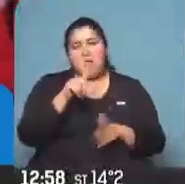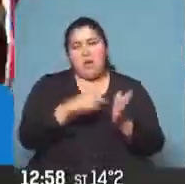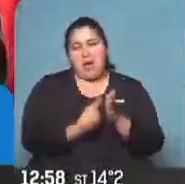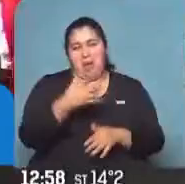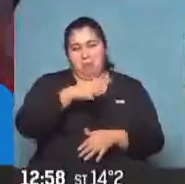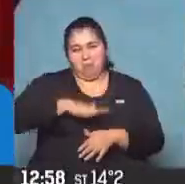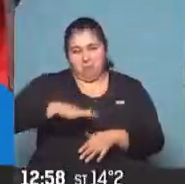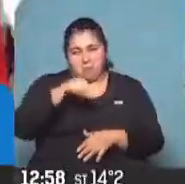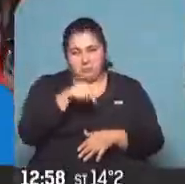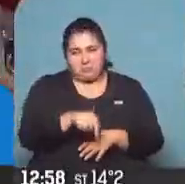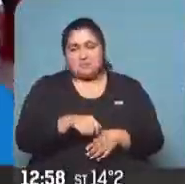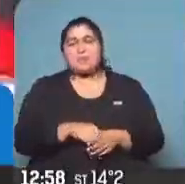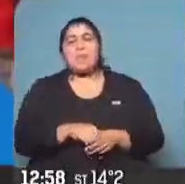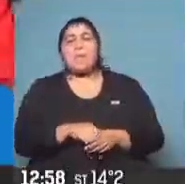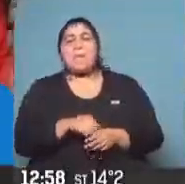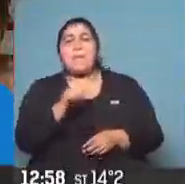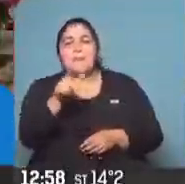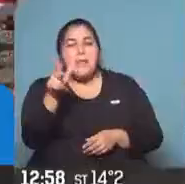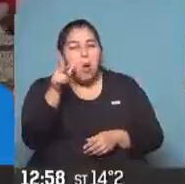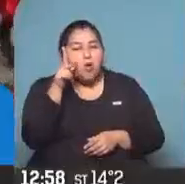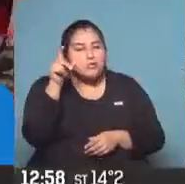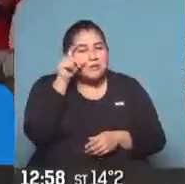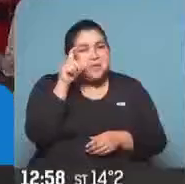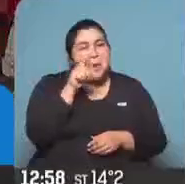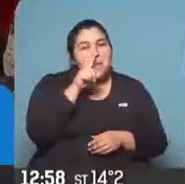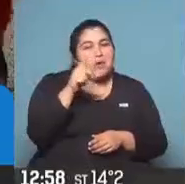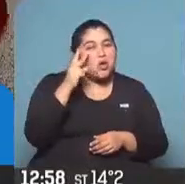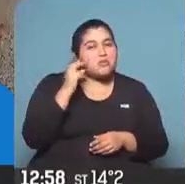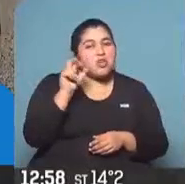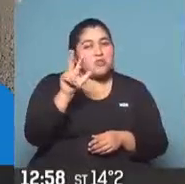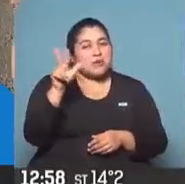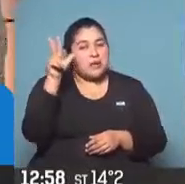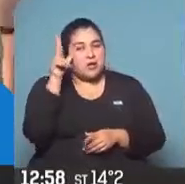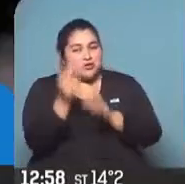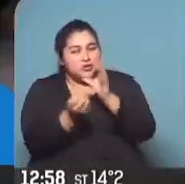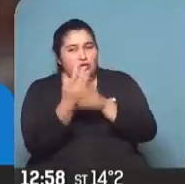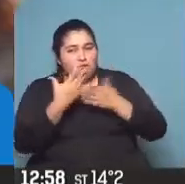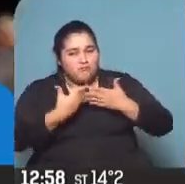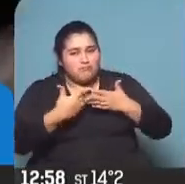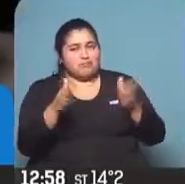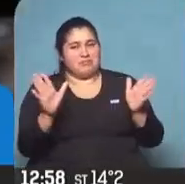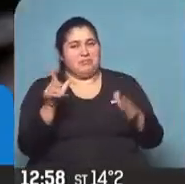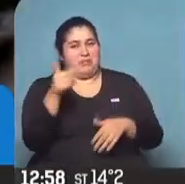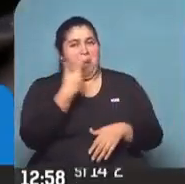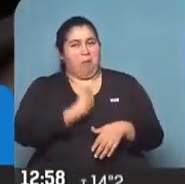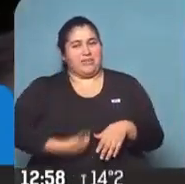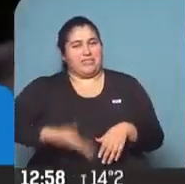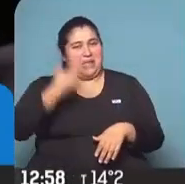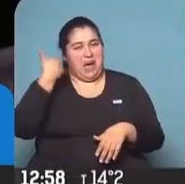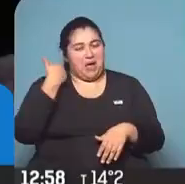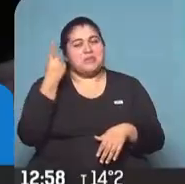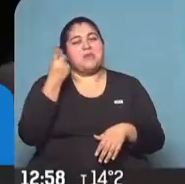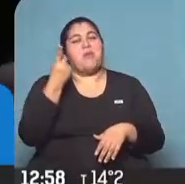aires el 8 de enero de 1938 por el entonces presidente de la nación de la